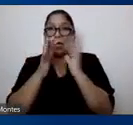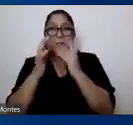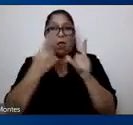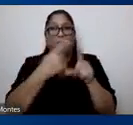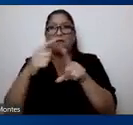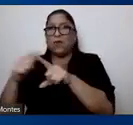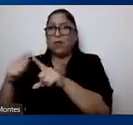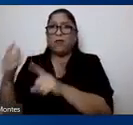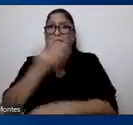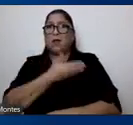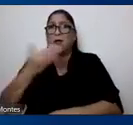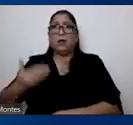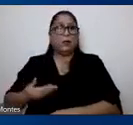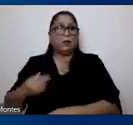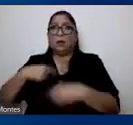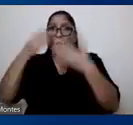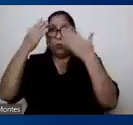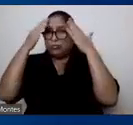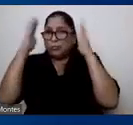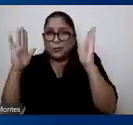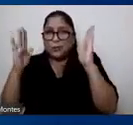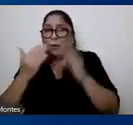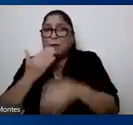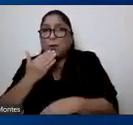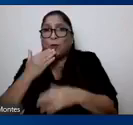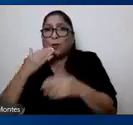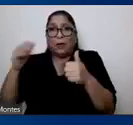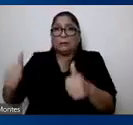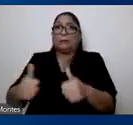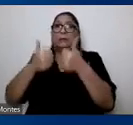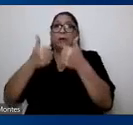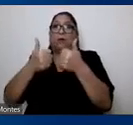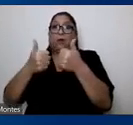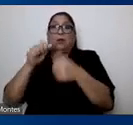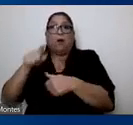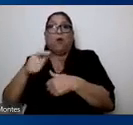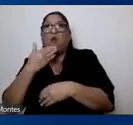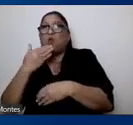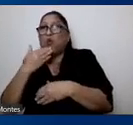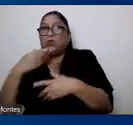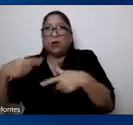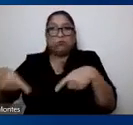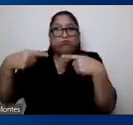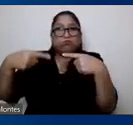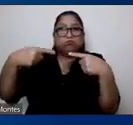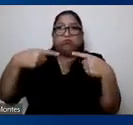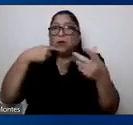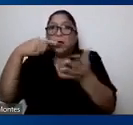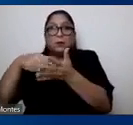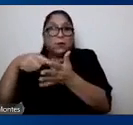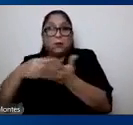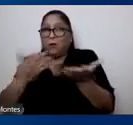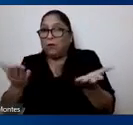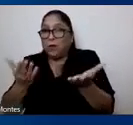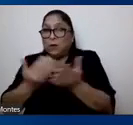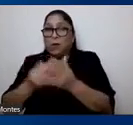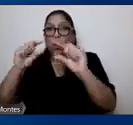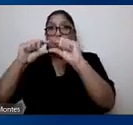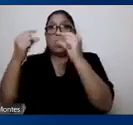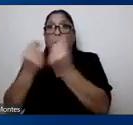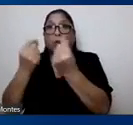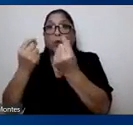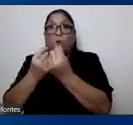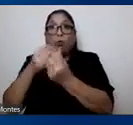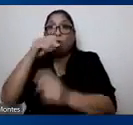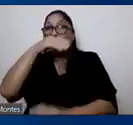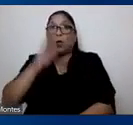Estado no conocía con quién se enfrentaba o contra quiénes se estaba enfrentando. Era un grupo que nunca